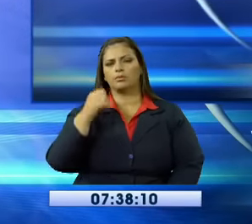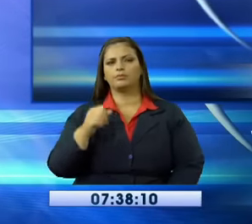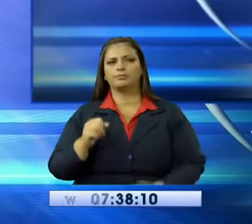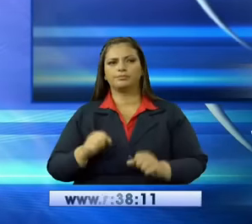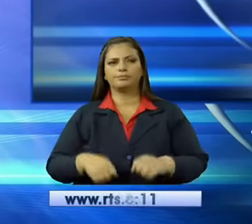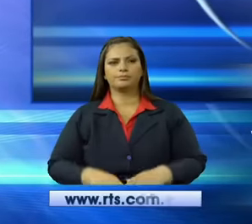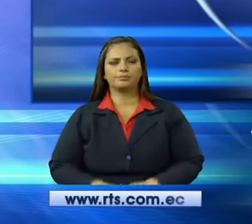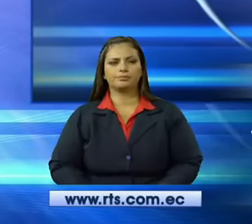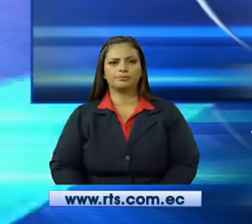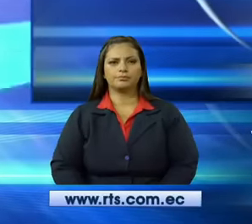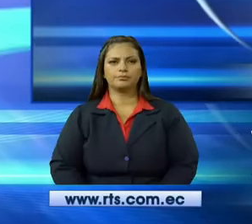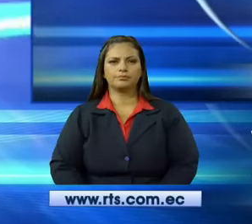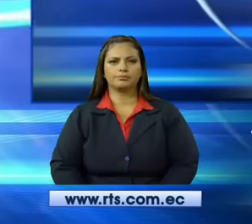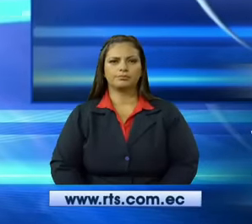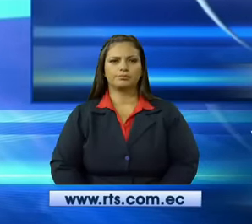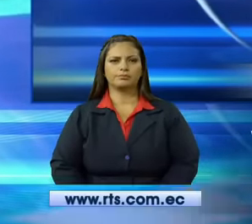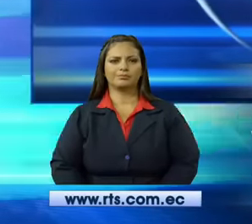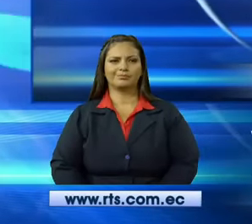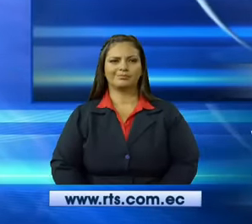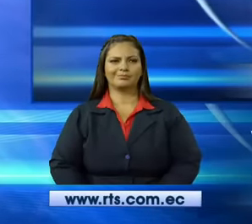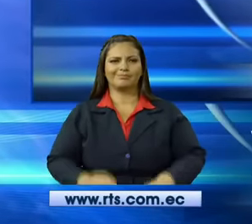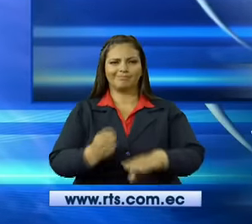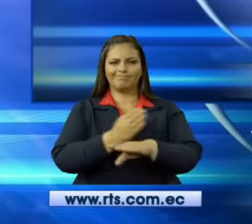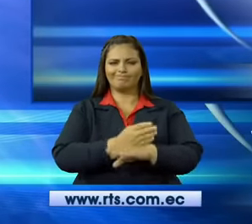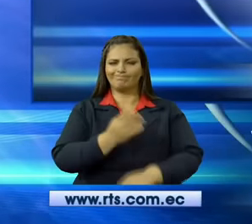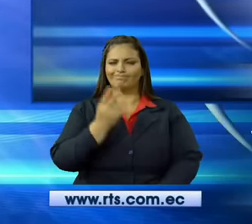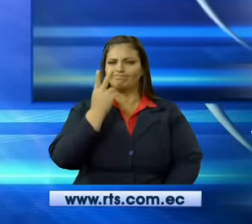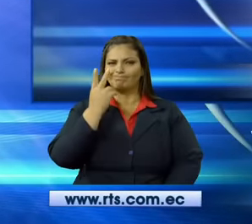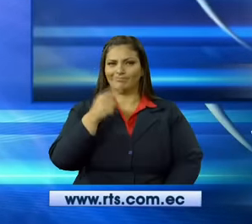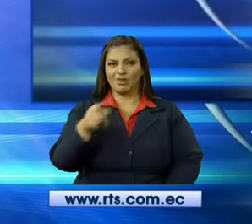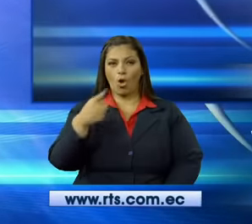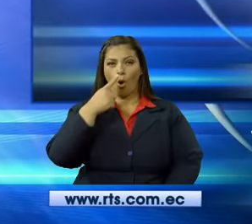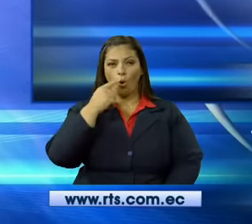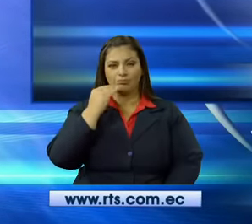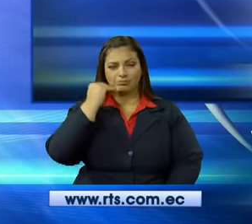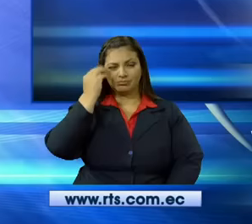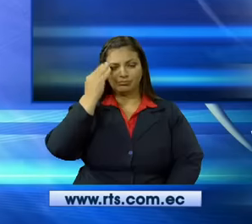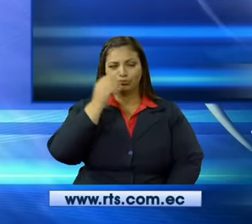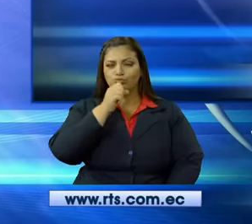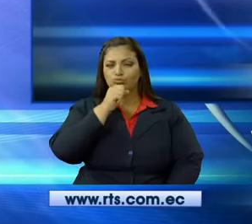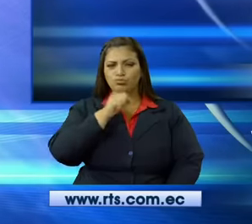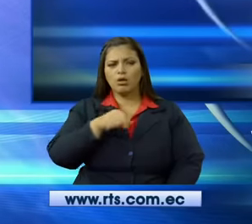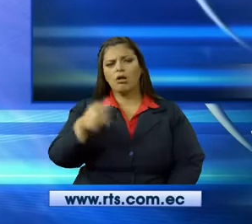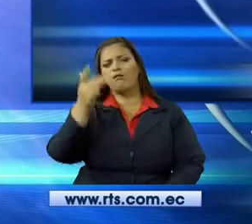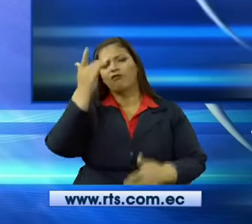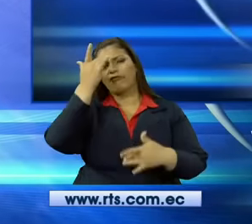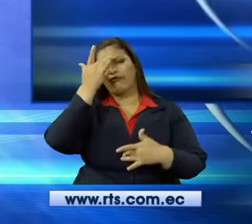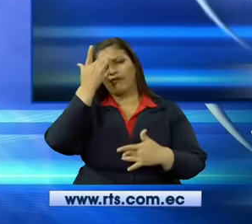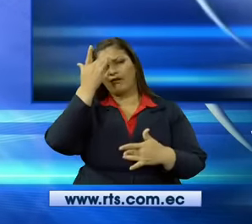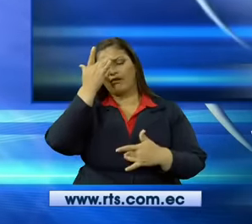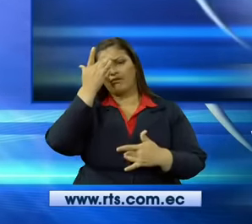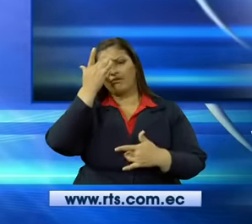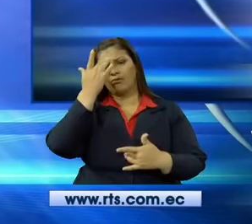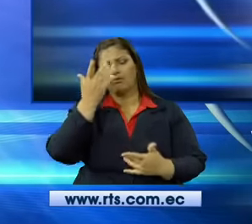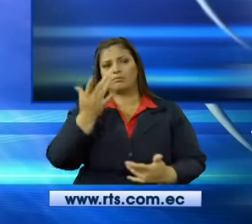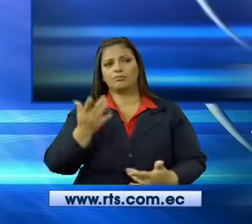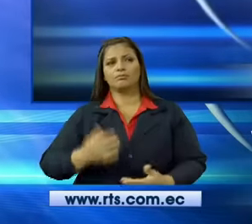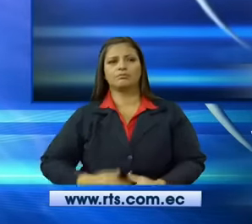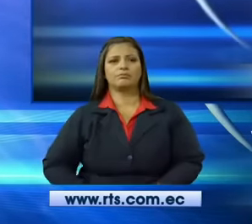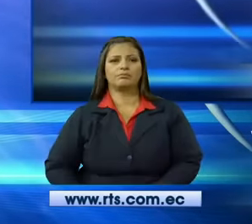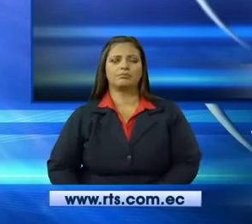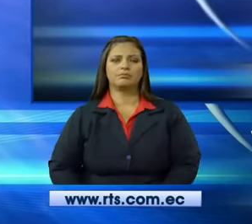amigos televidentes, en el caso específico que acabamos de ver, se trata de un adulto mayor que está delicado de salud, una persona en edad y en